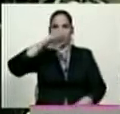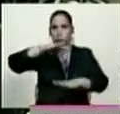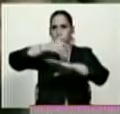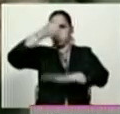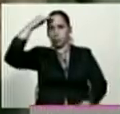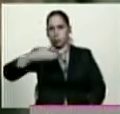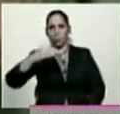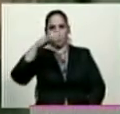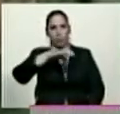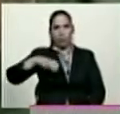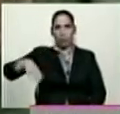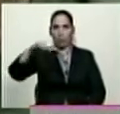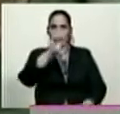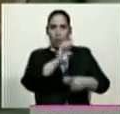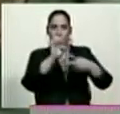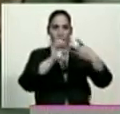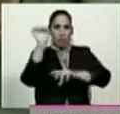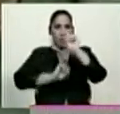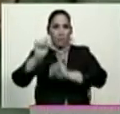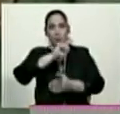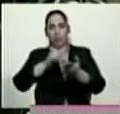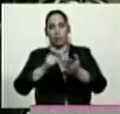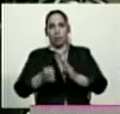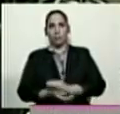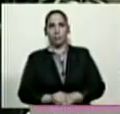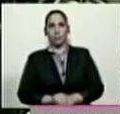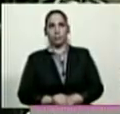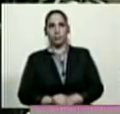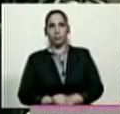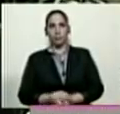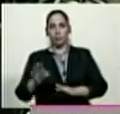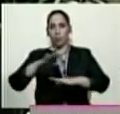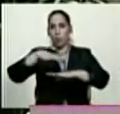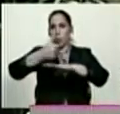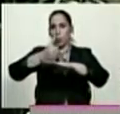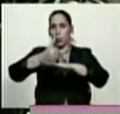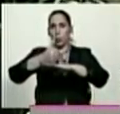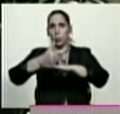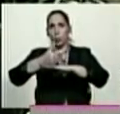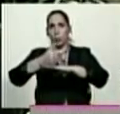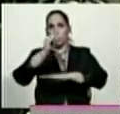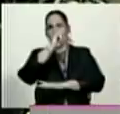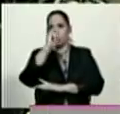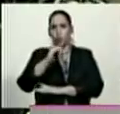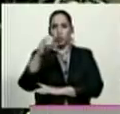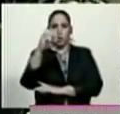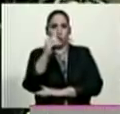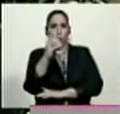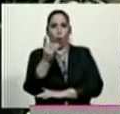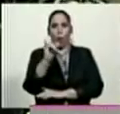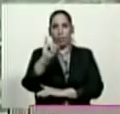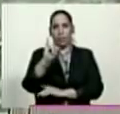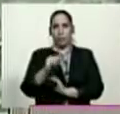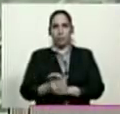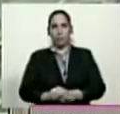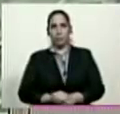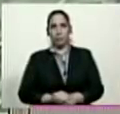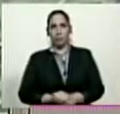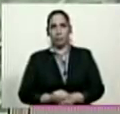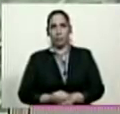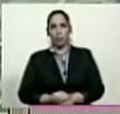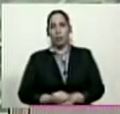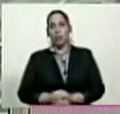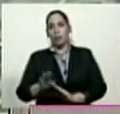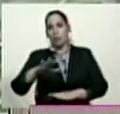las regiones estratégicas de defensa integral, comandantes de las zonas de defensa integral,